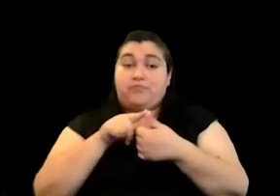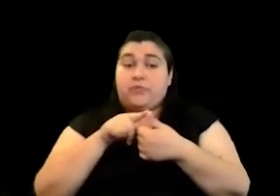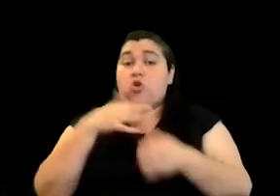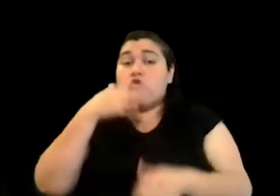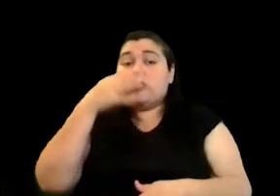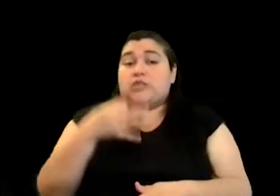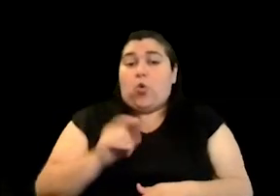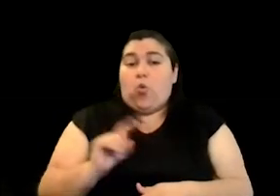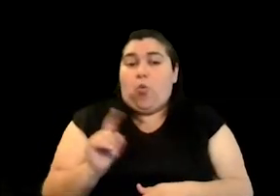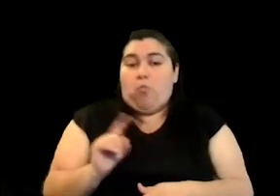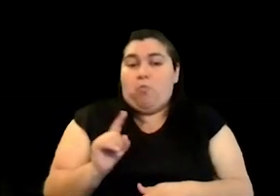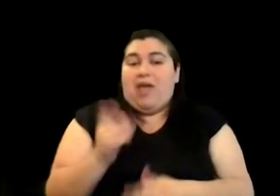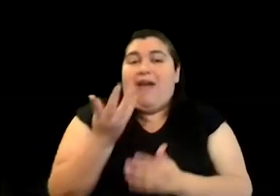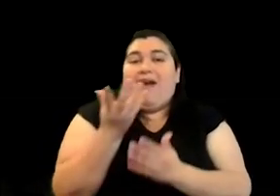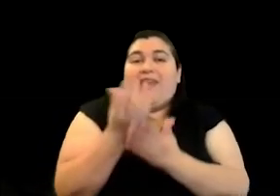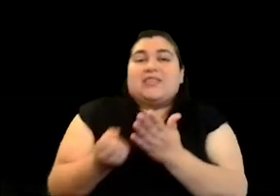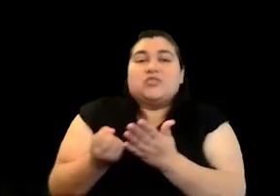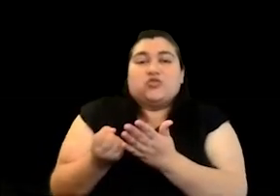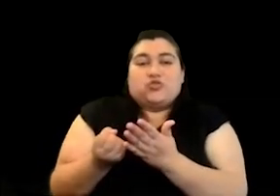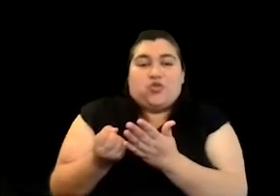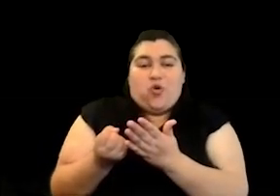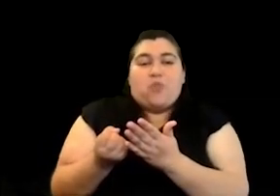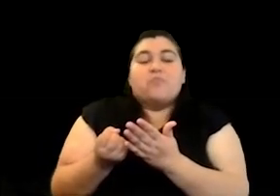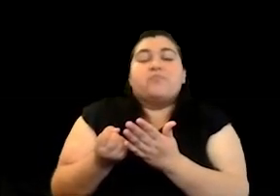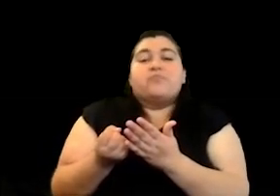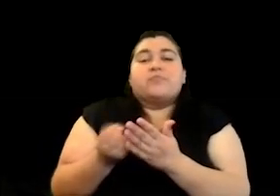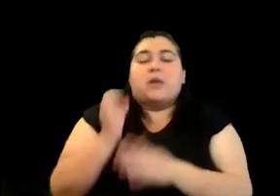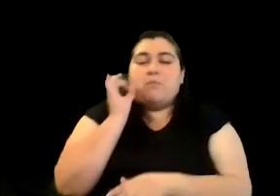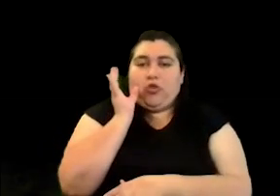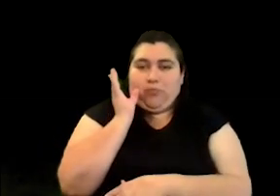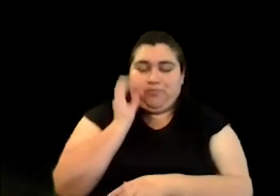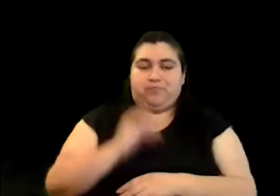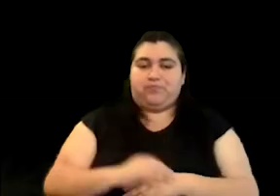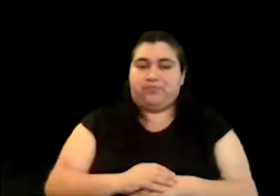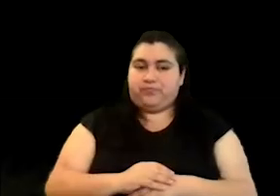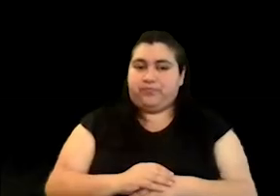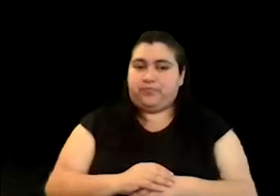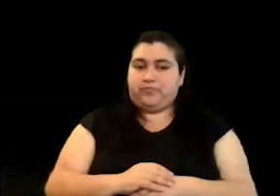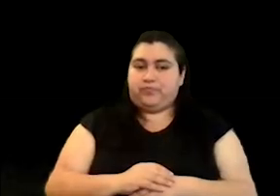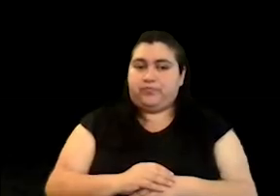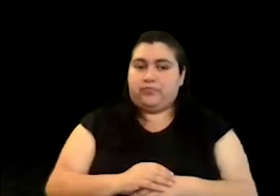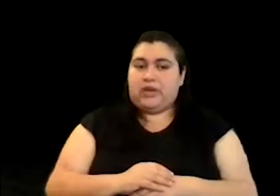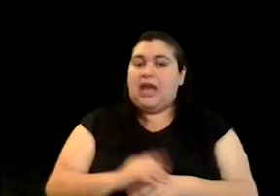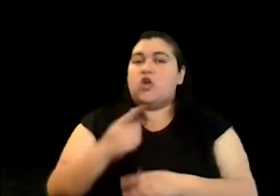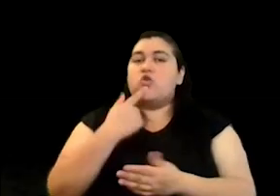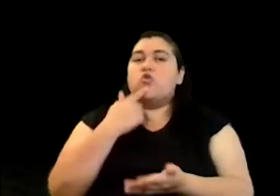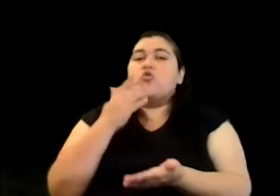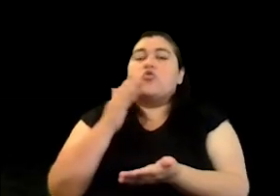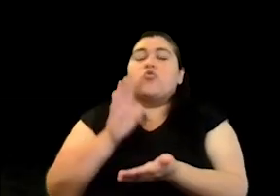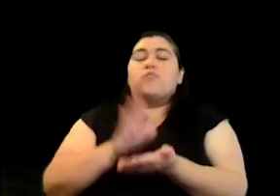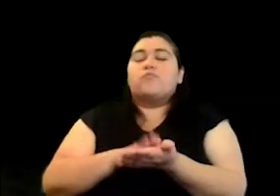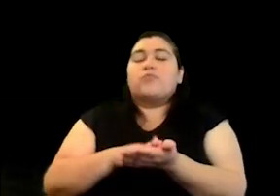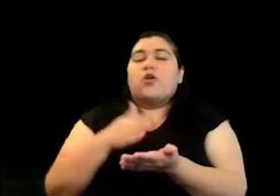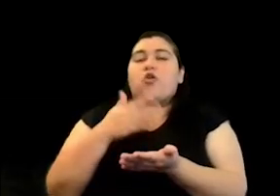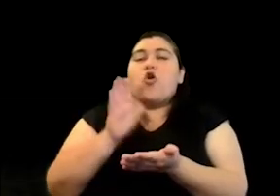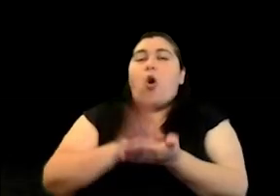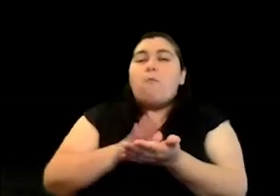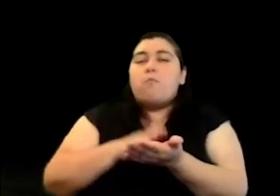de retención no se cumple con el régimen de rendición de